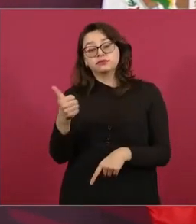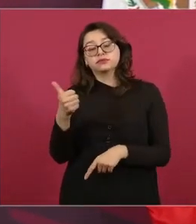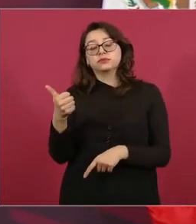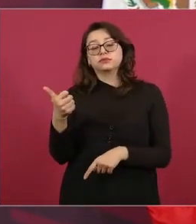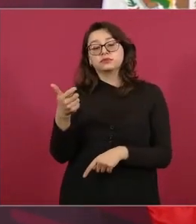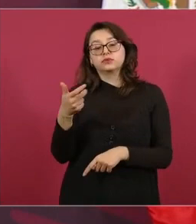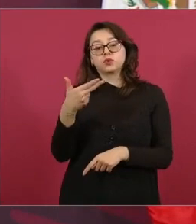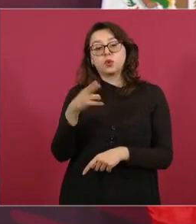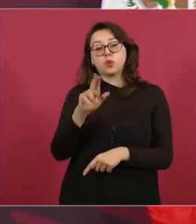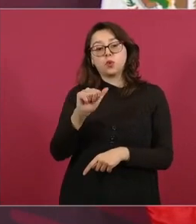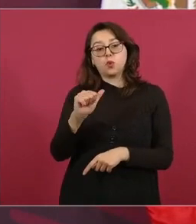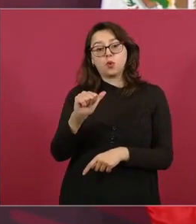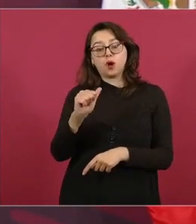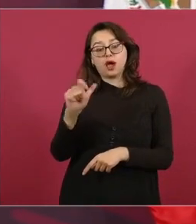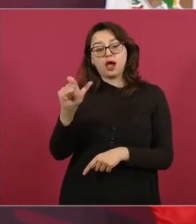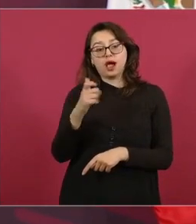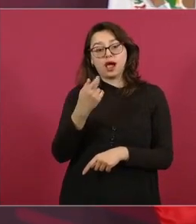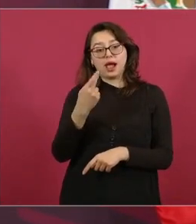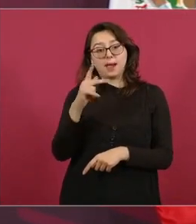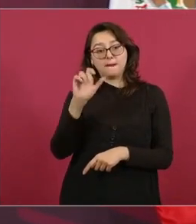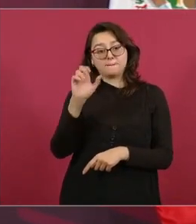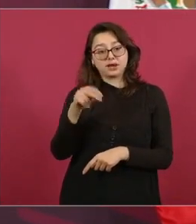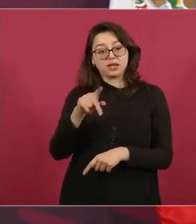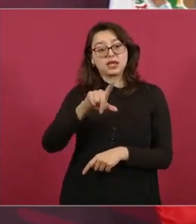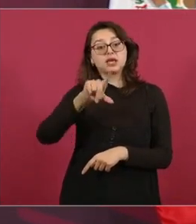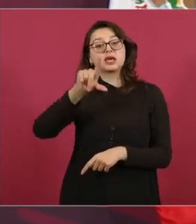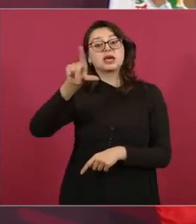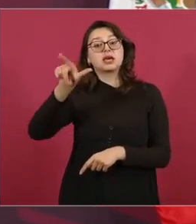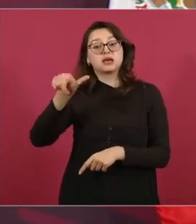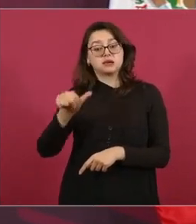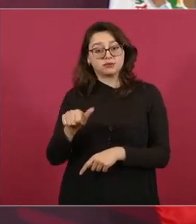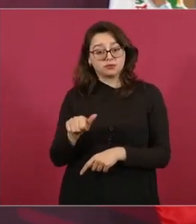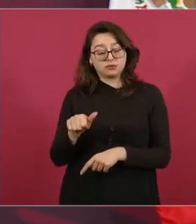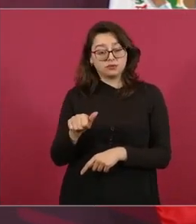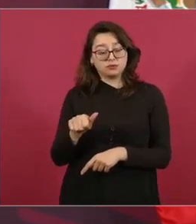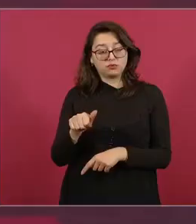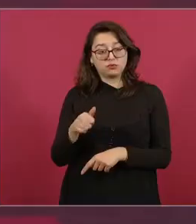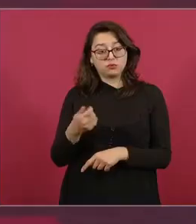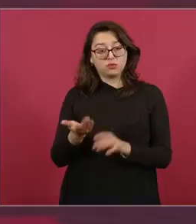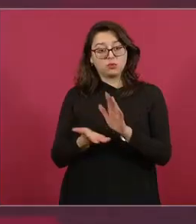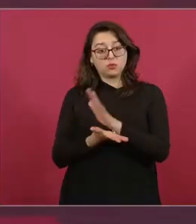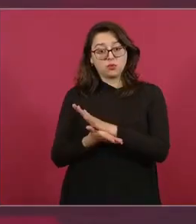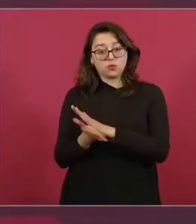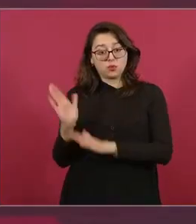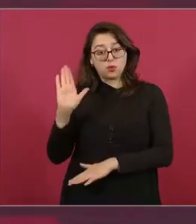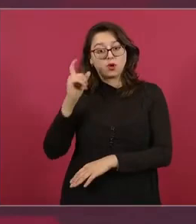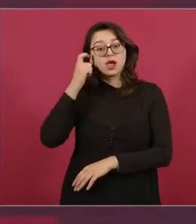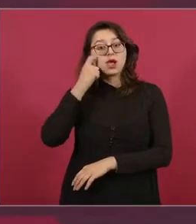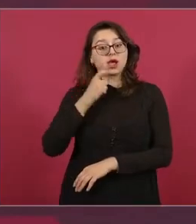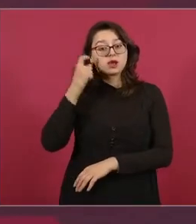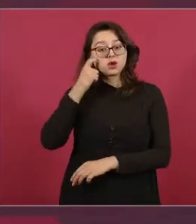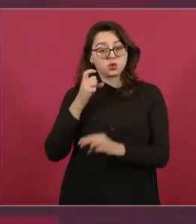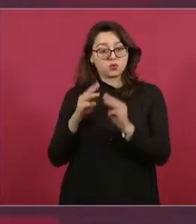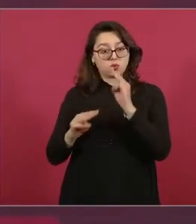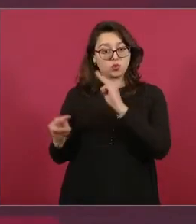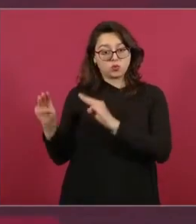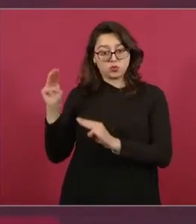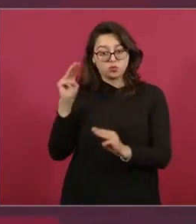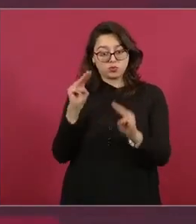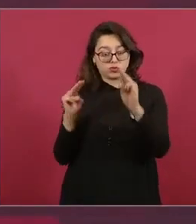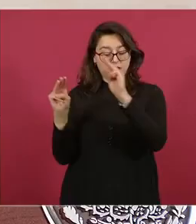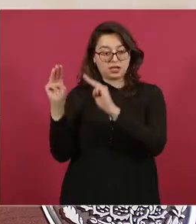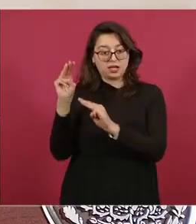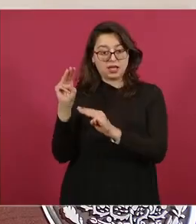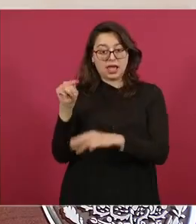y luego ya a la montaña de Guerrero. Ahí